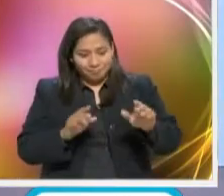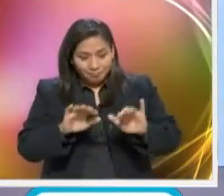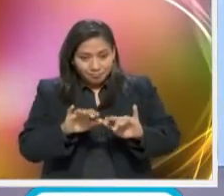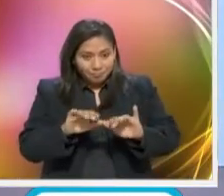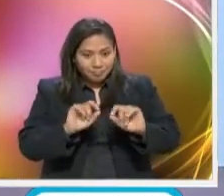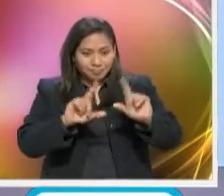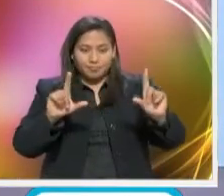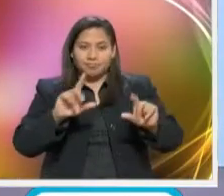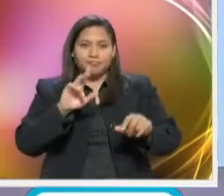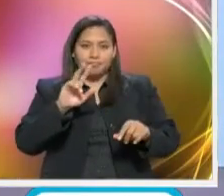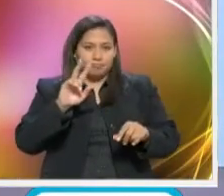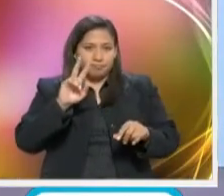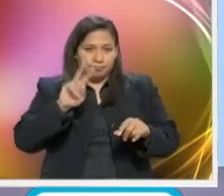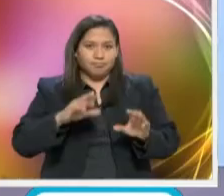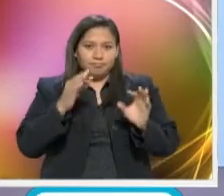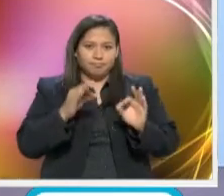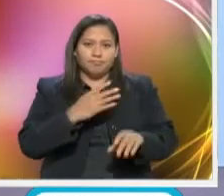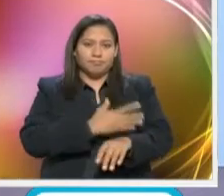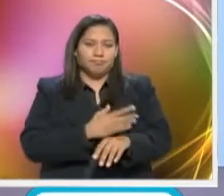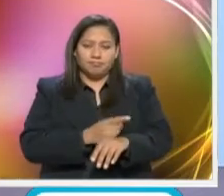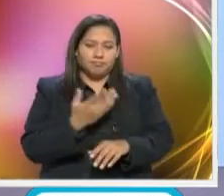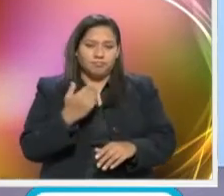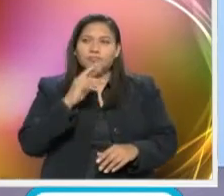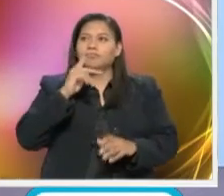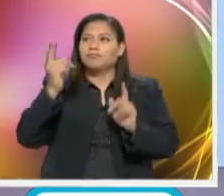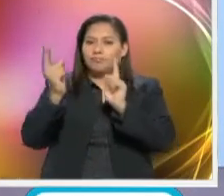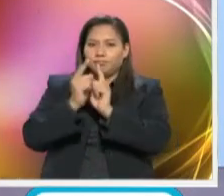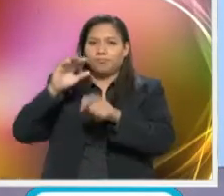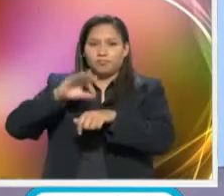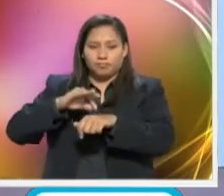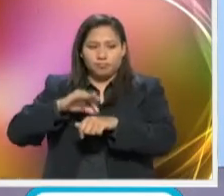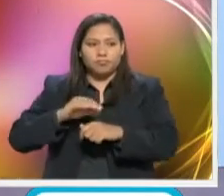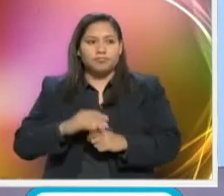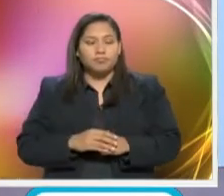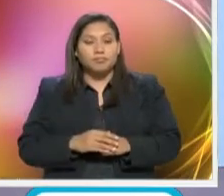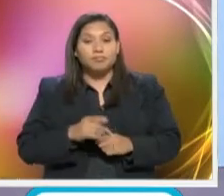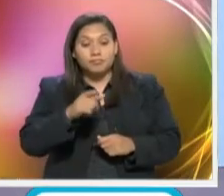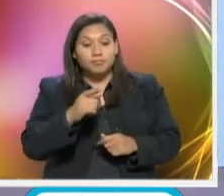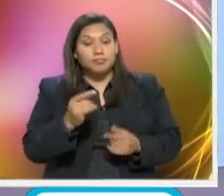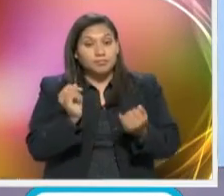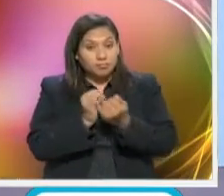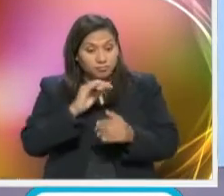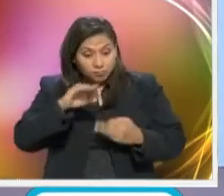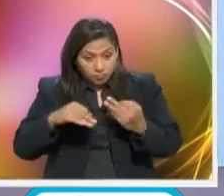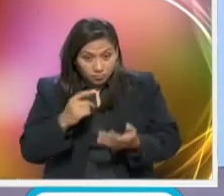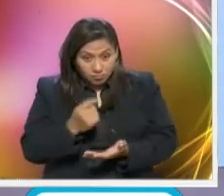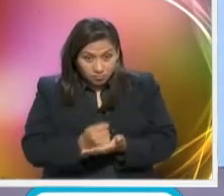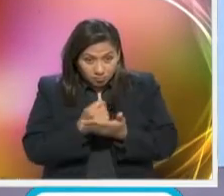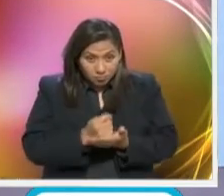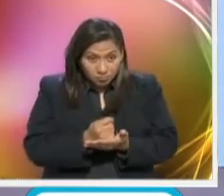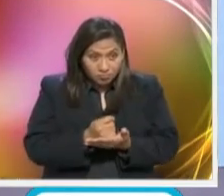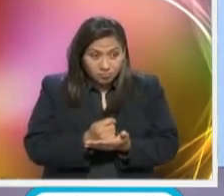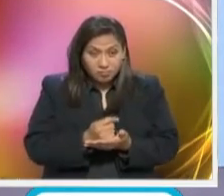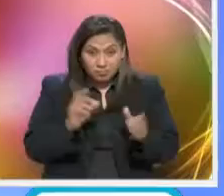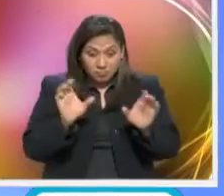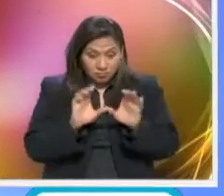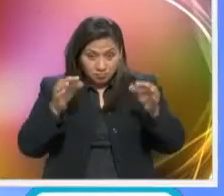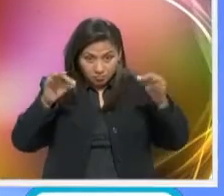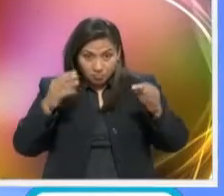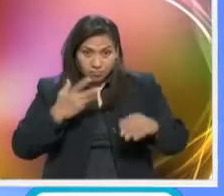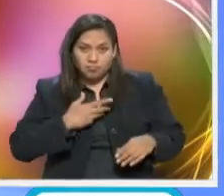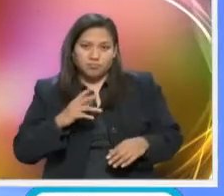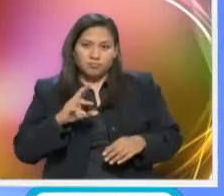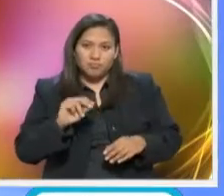mano es lo más adecuado. Siempre es asistir a un Y no todos los que dan estimulación temprana tienen las especialidades. Están certificados, ¿no? Claro,